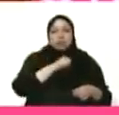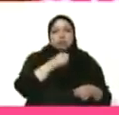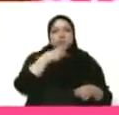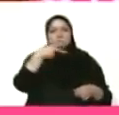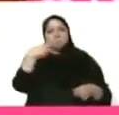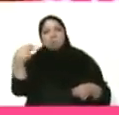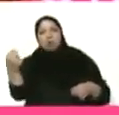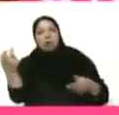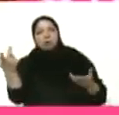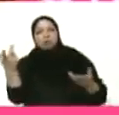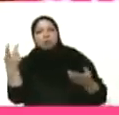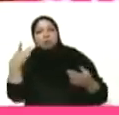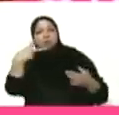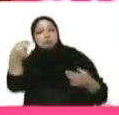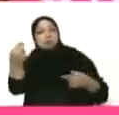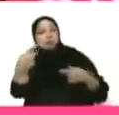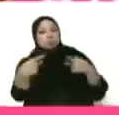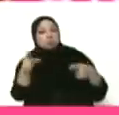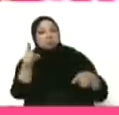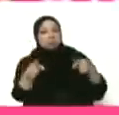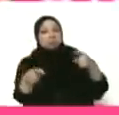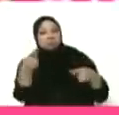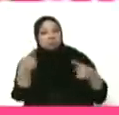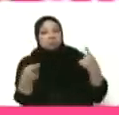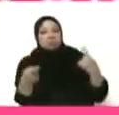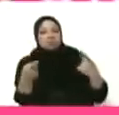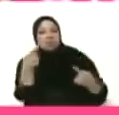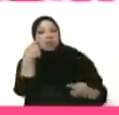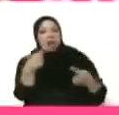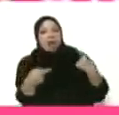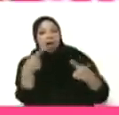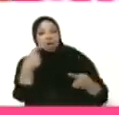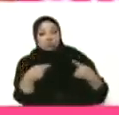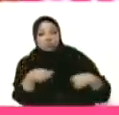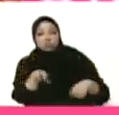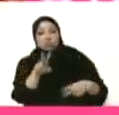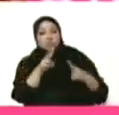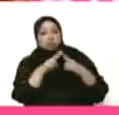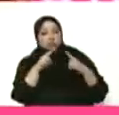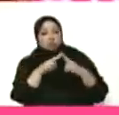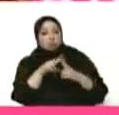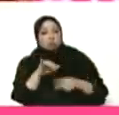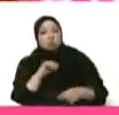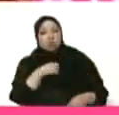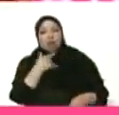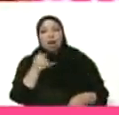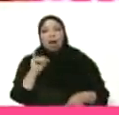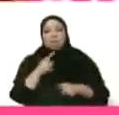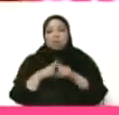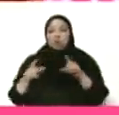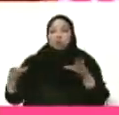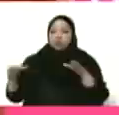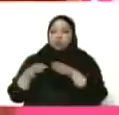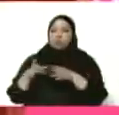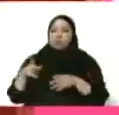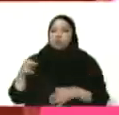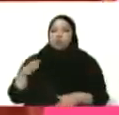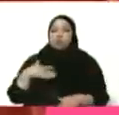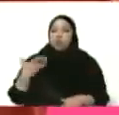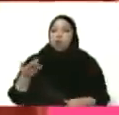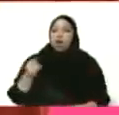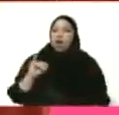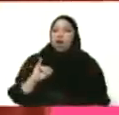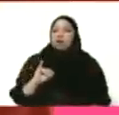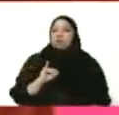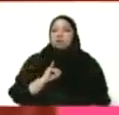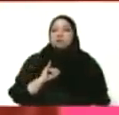Algunos lo tienen, yo estoy seguro que lo tienen. Yo conozco a algunos que lo tienen, otros no lo tienen. Pero lo lógico